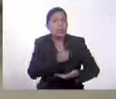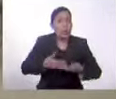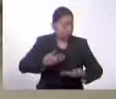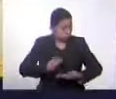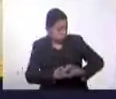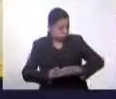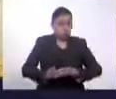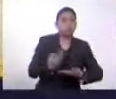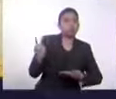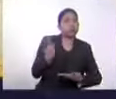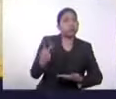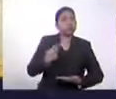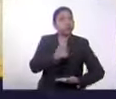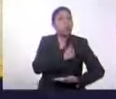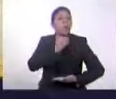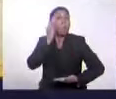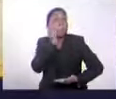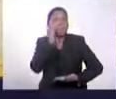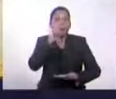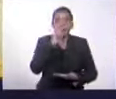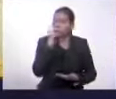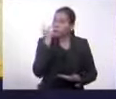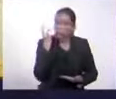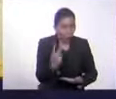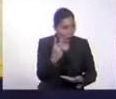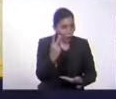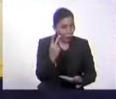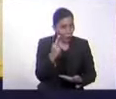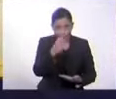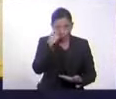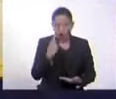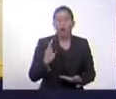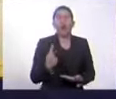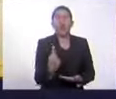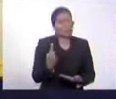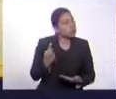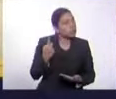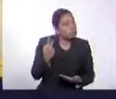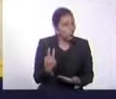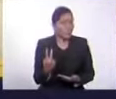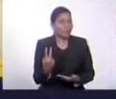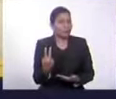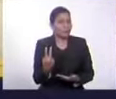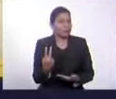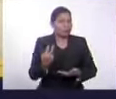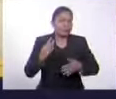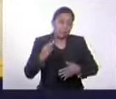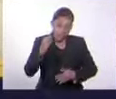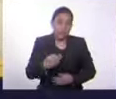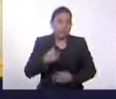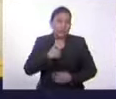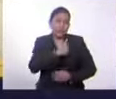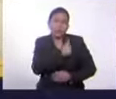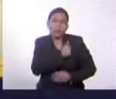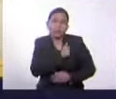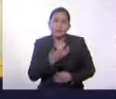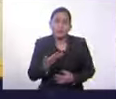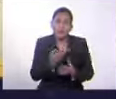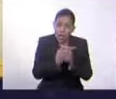porque todos la responsabilidad, la sexualidad debe de ser compartida. Por lo tanto, debemos hacernos responsables.